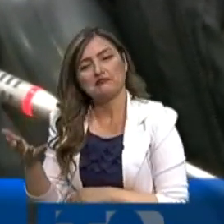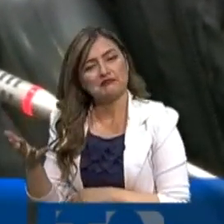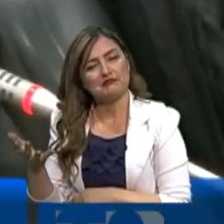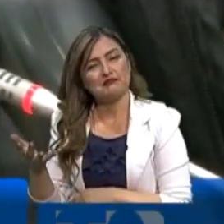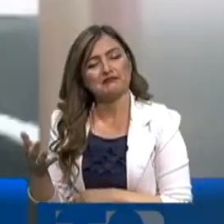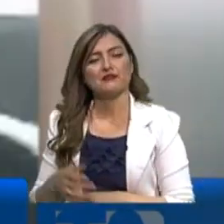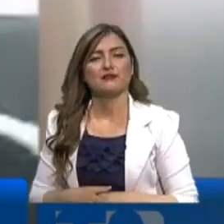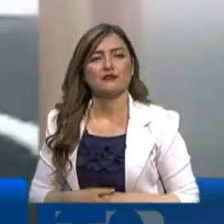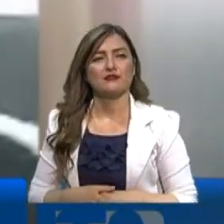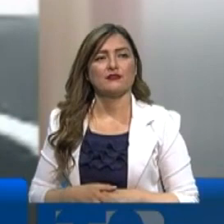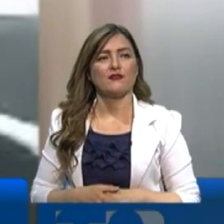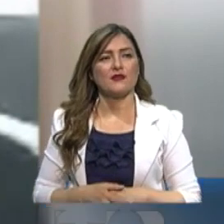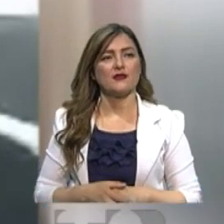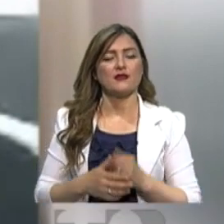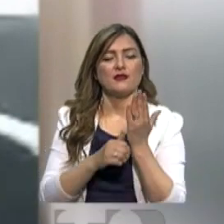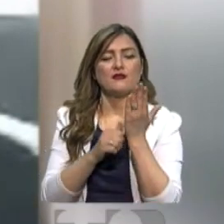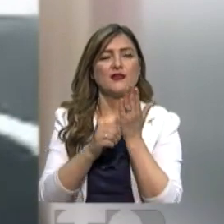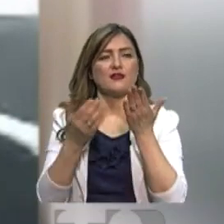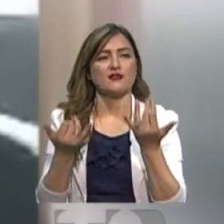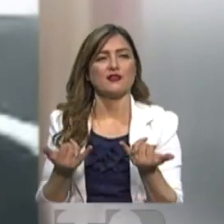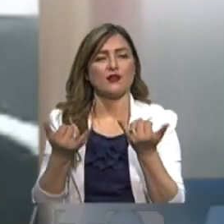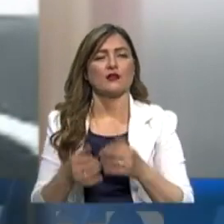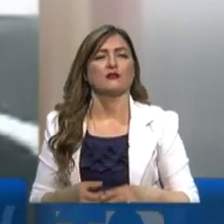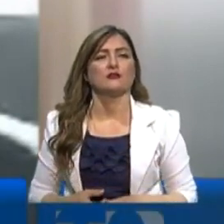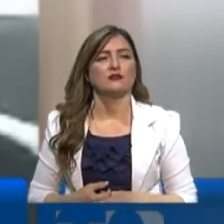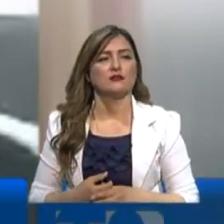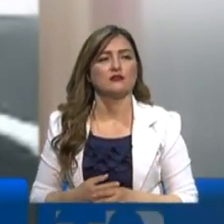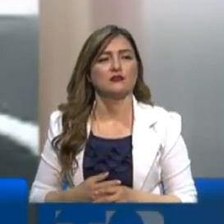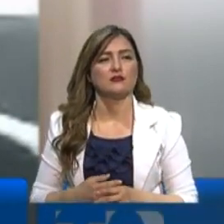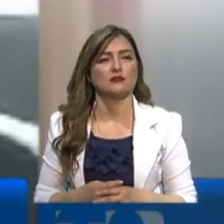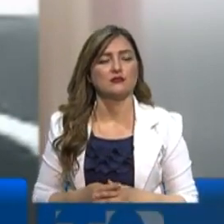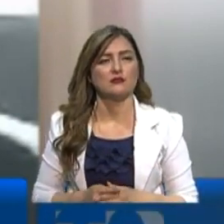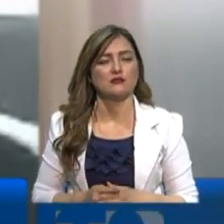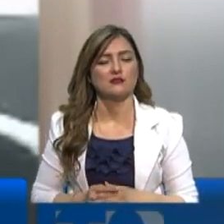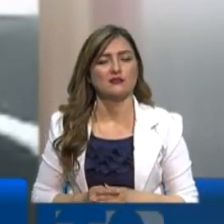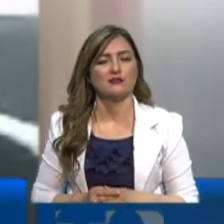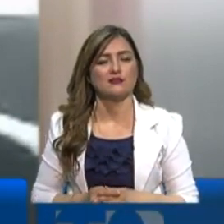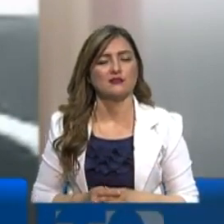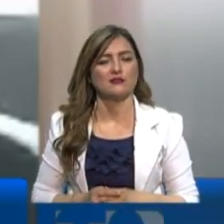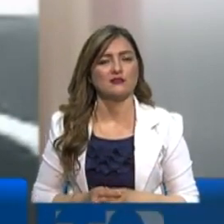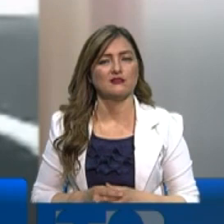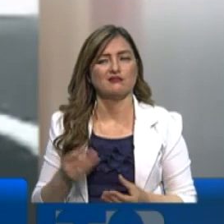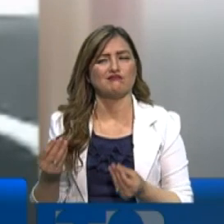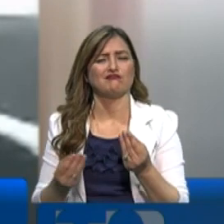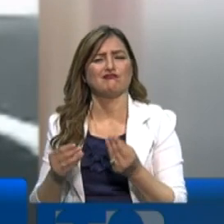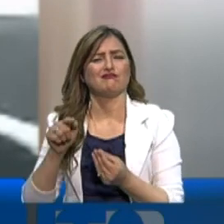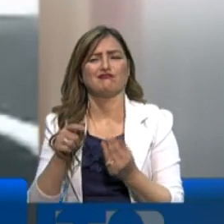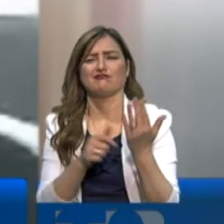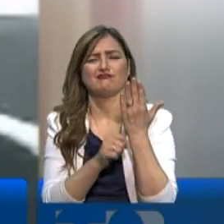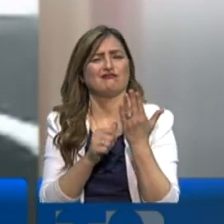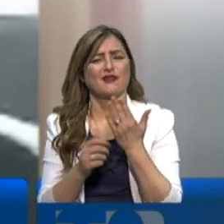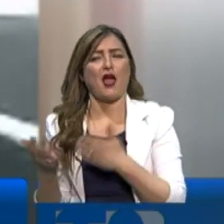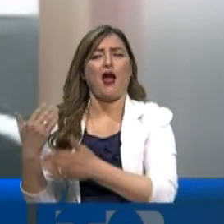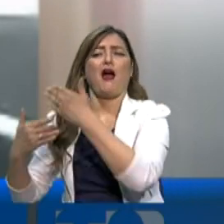en esa condición. Como ministro actual, porque hay que relacionar qué ha hecho él en torno a lo que debió